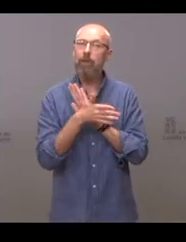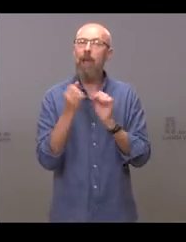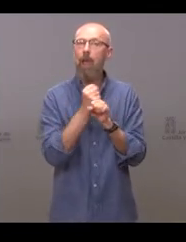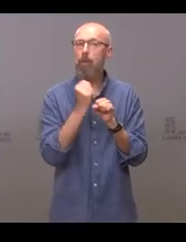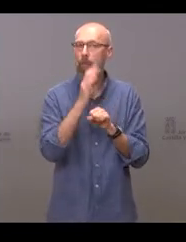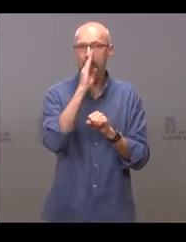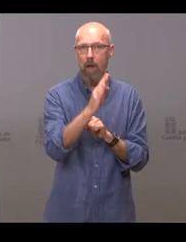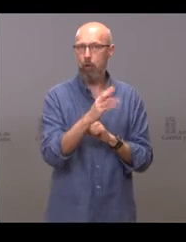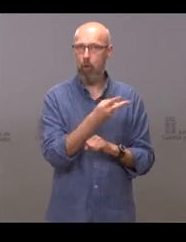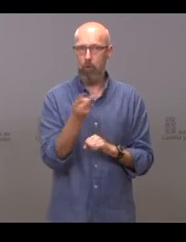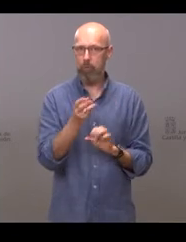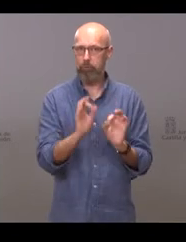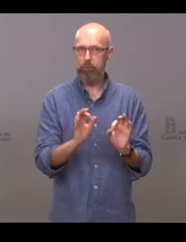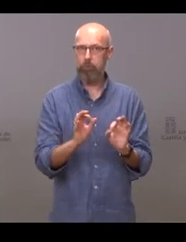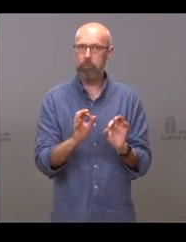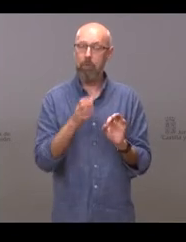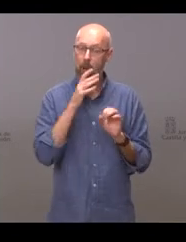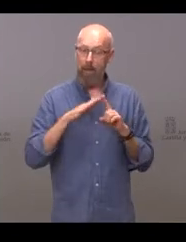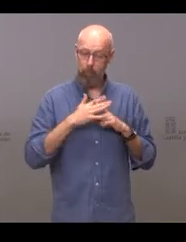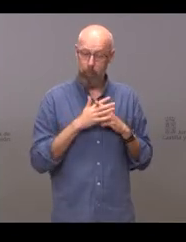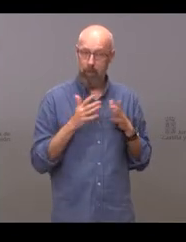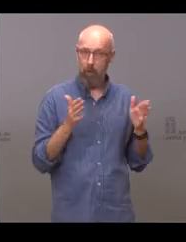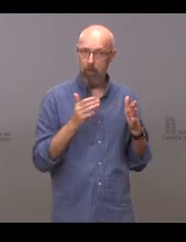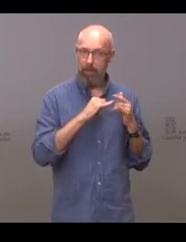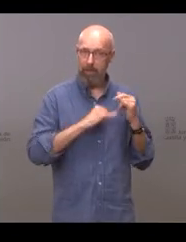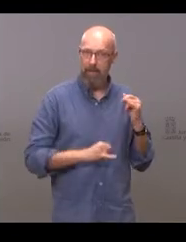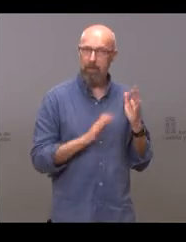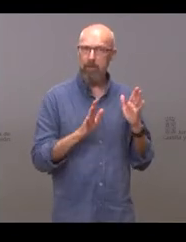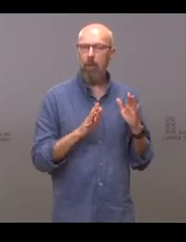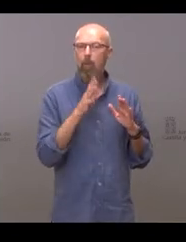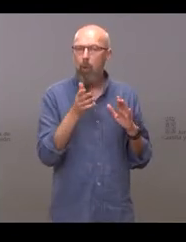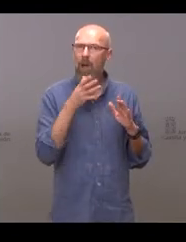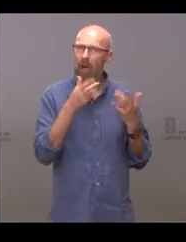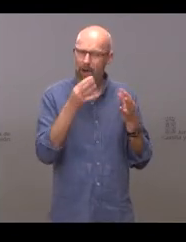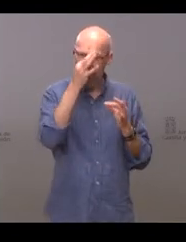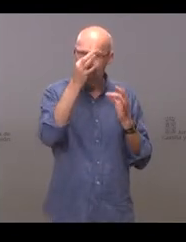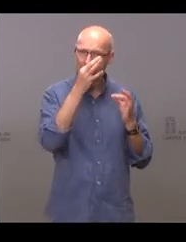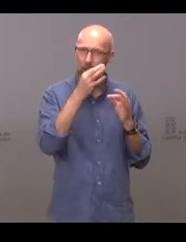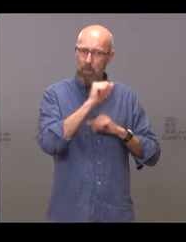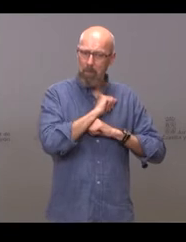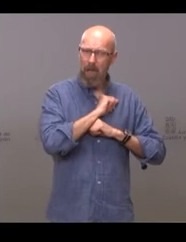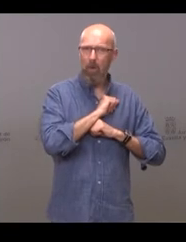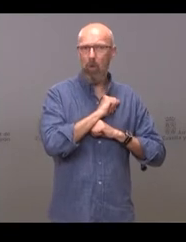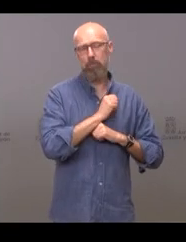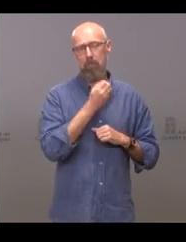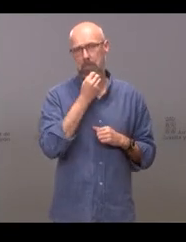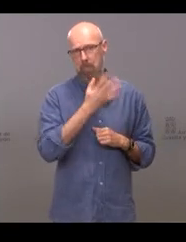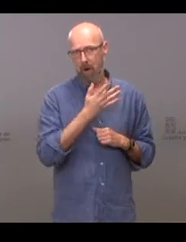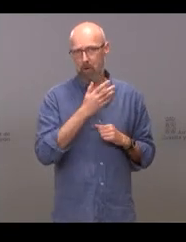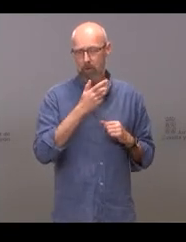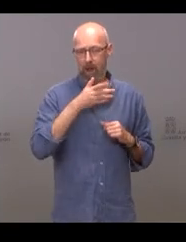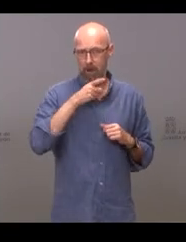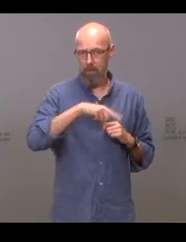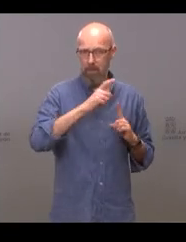grave crisis a pesar de que los datos del desempleo de hoy en el mes de mayo son buenos sigue habiendo una cosa importante de